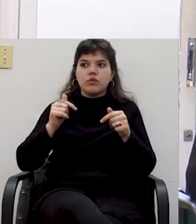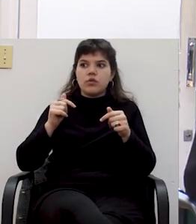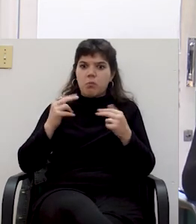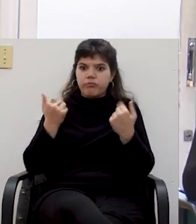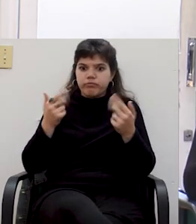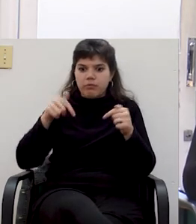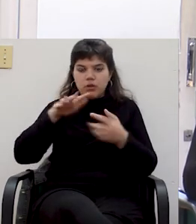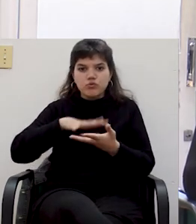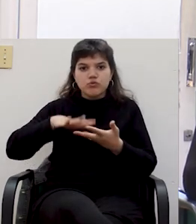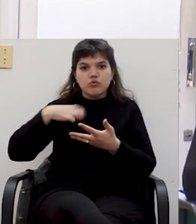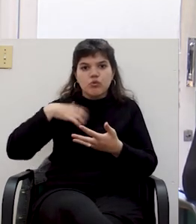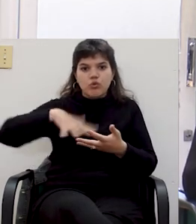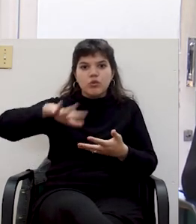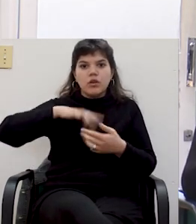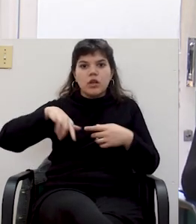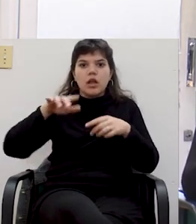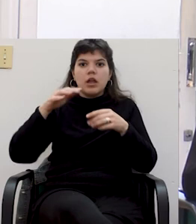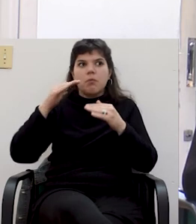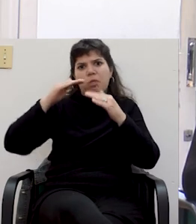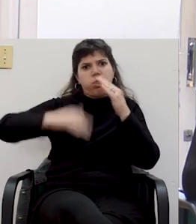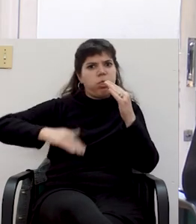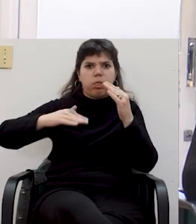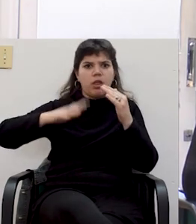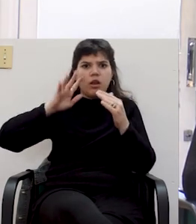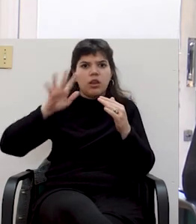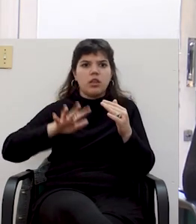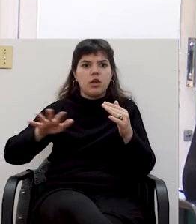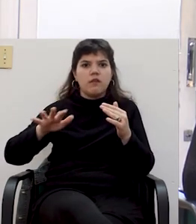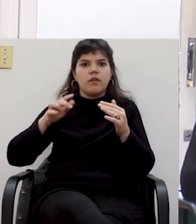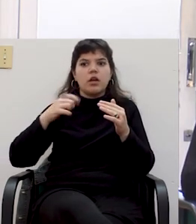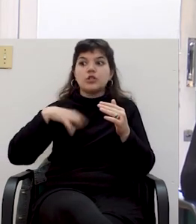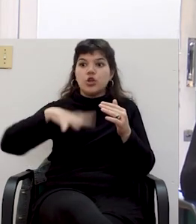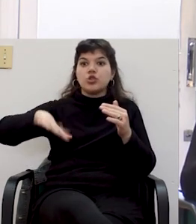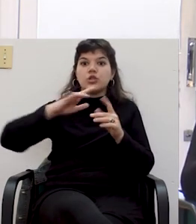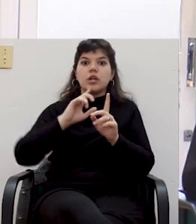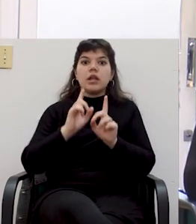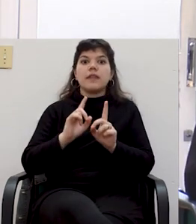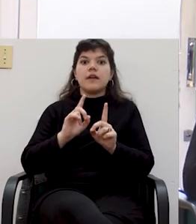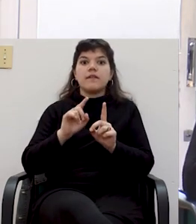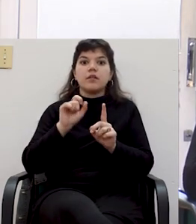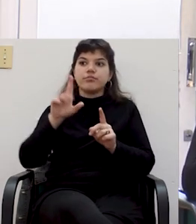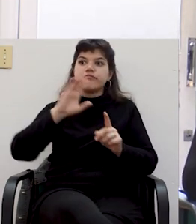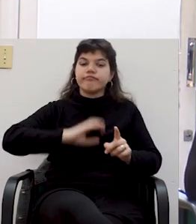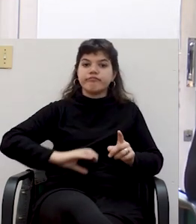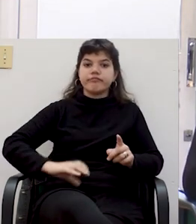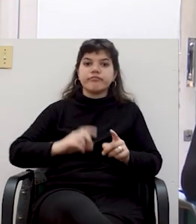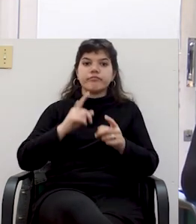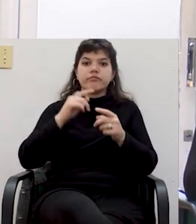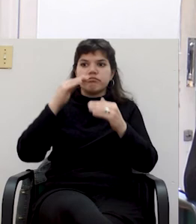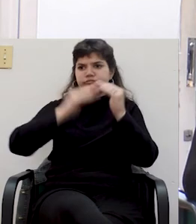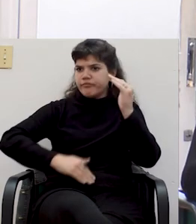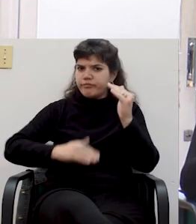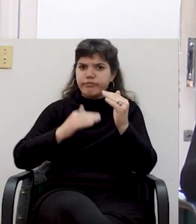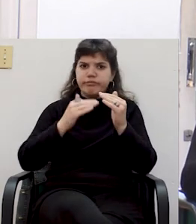predominantes en esa sociedad que es desigual, es una sociedad que tiene sus características de desigualdad,